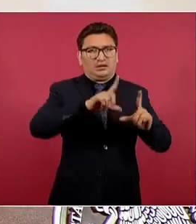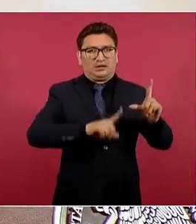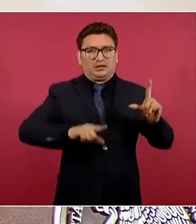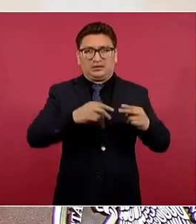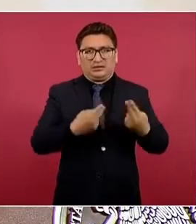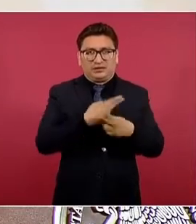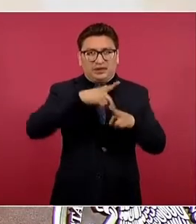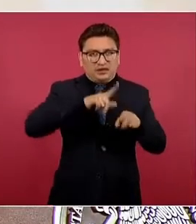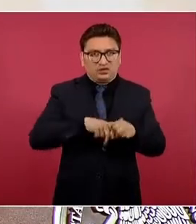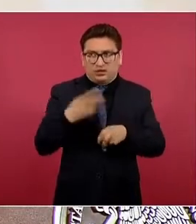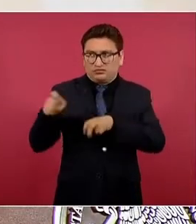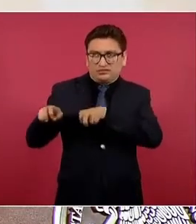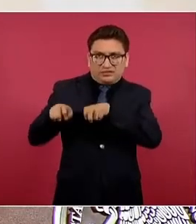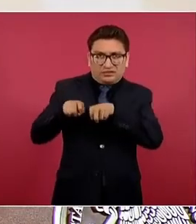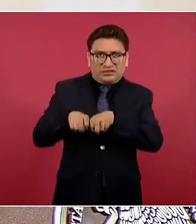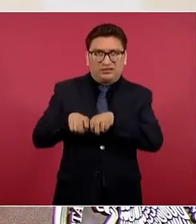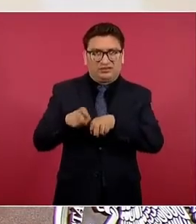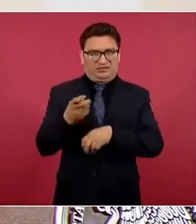es